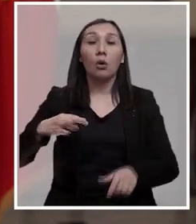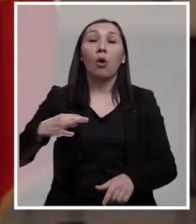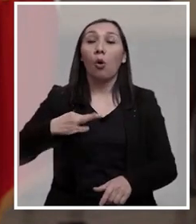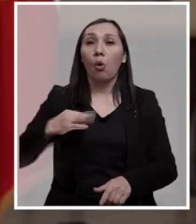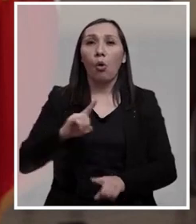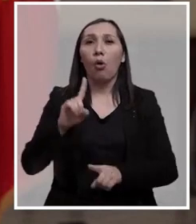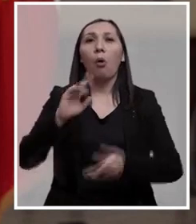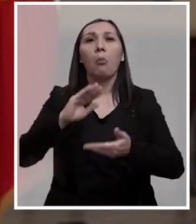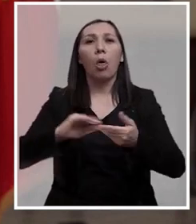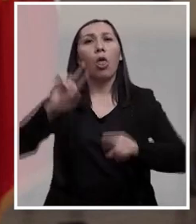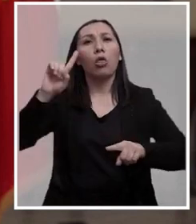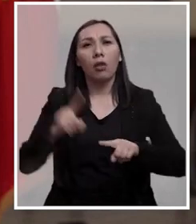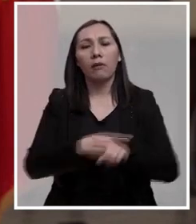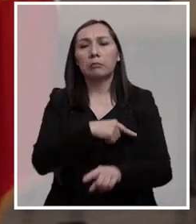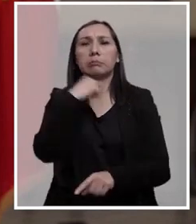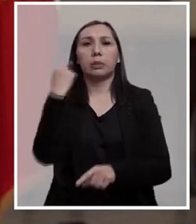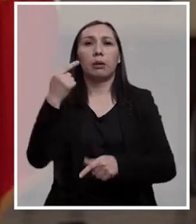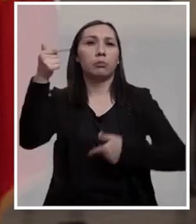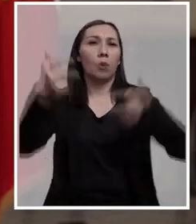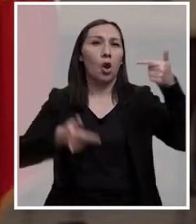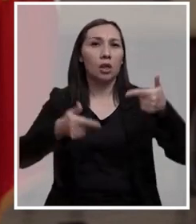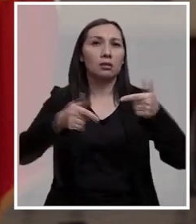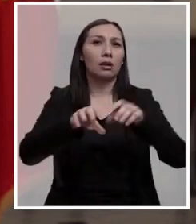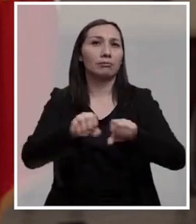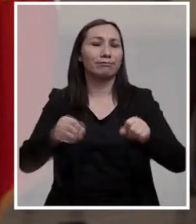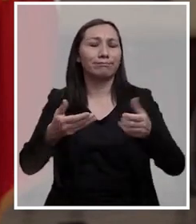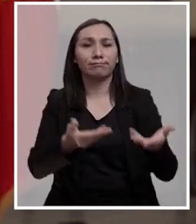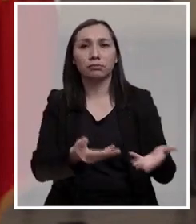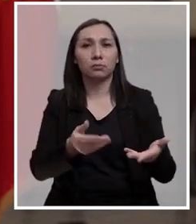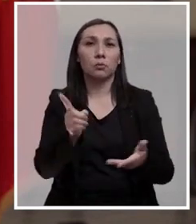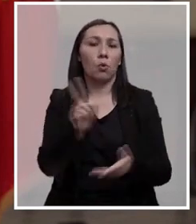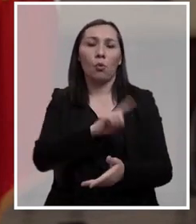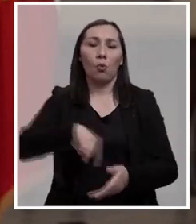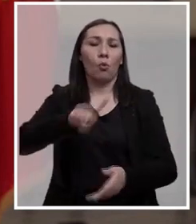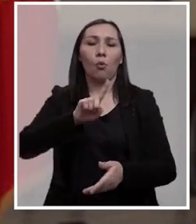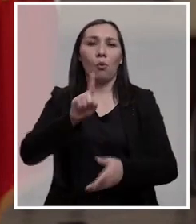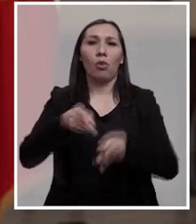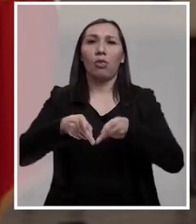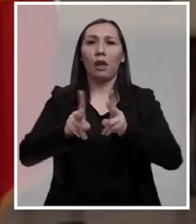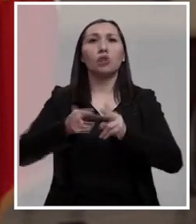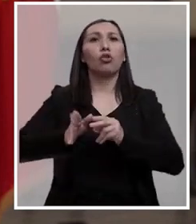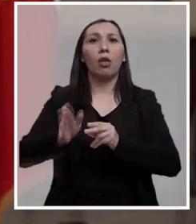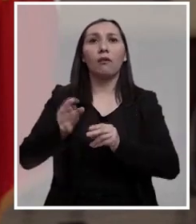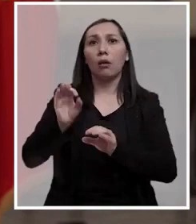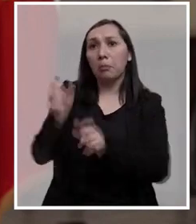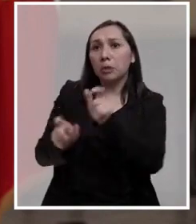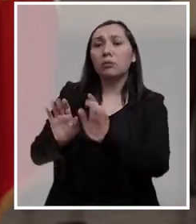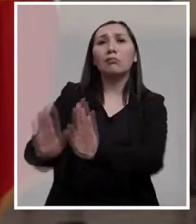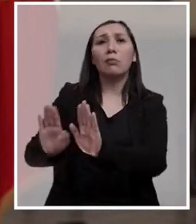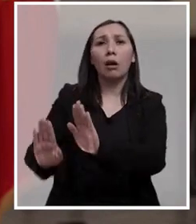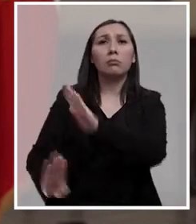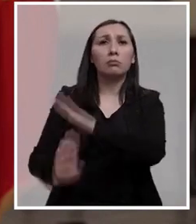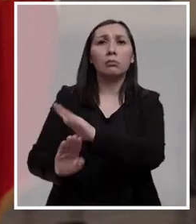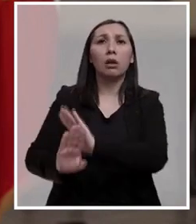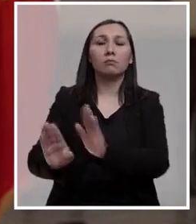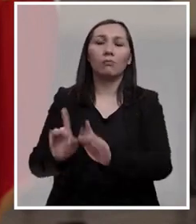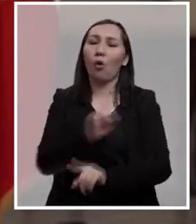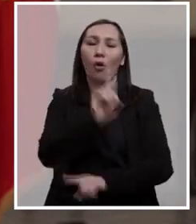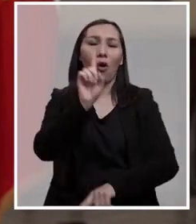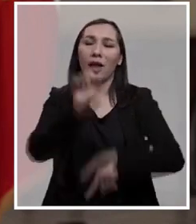nuevo fracaso de la política insisto no tenemos derecho a seguir haciendo los esperar no es